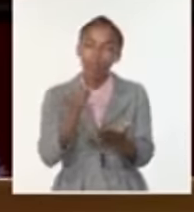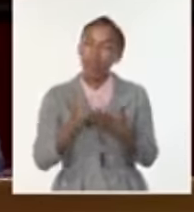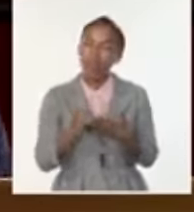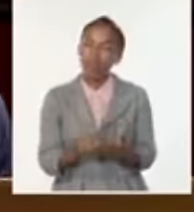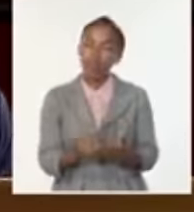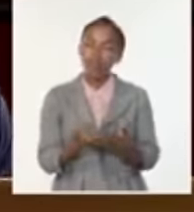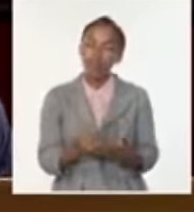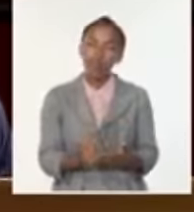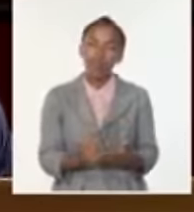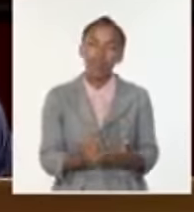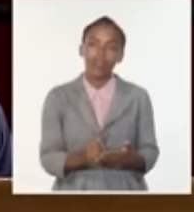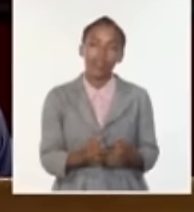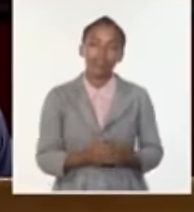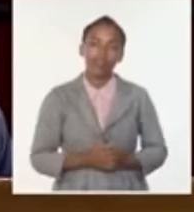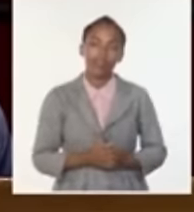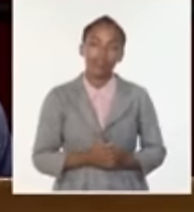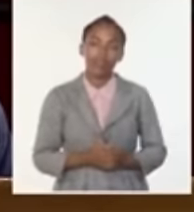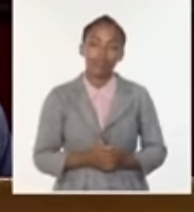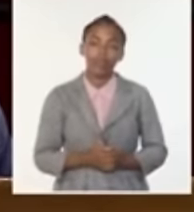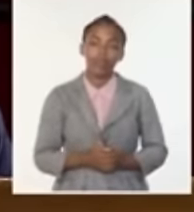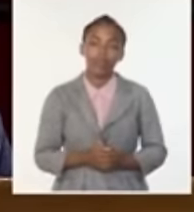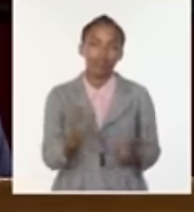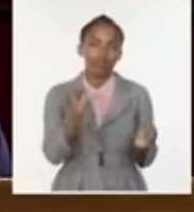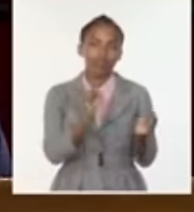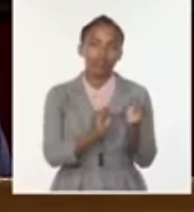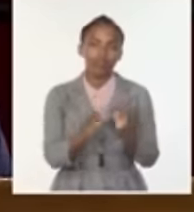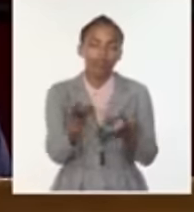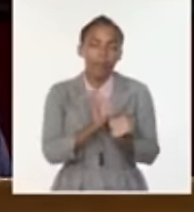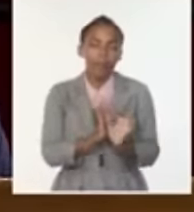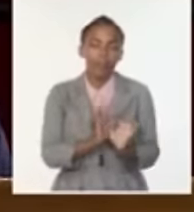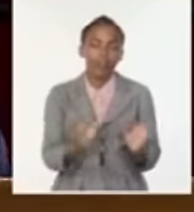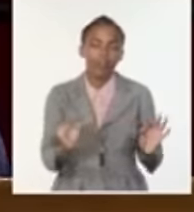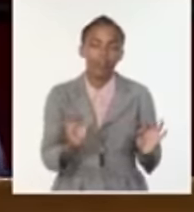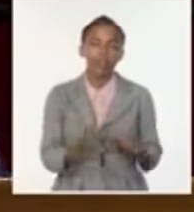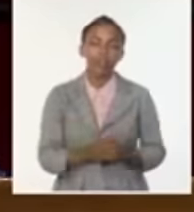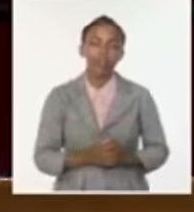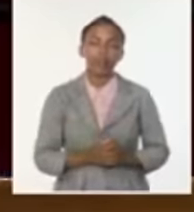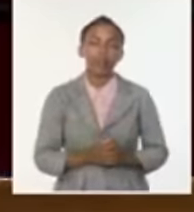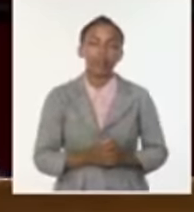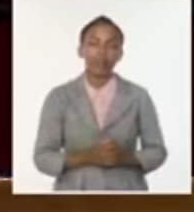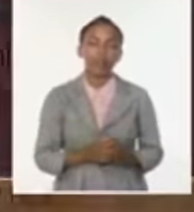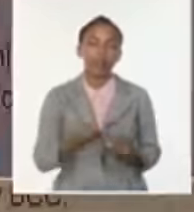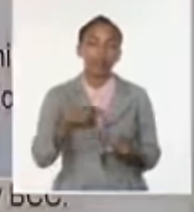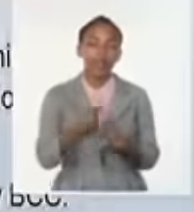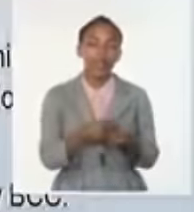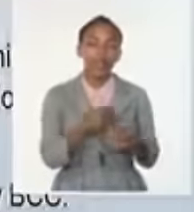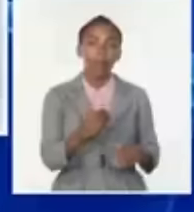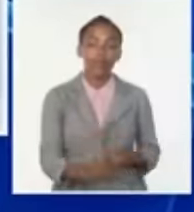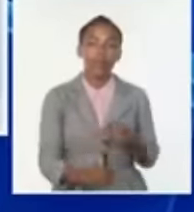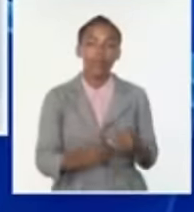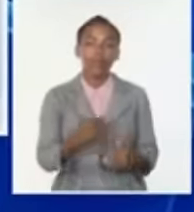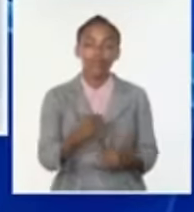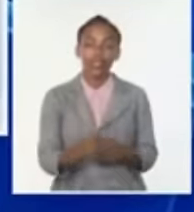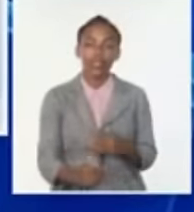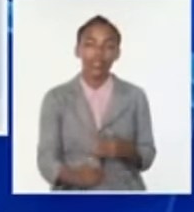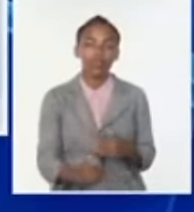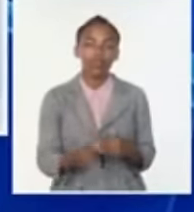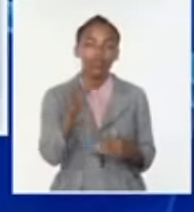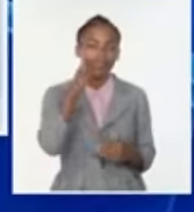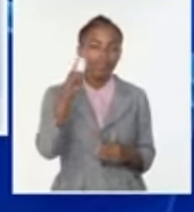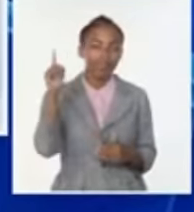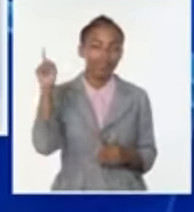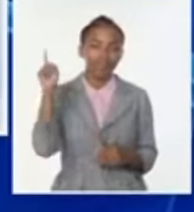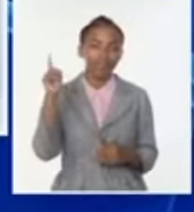otra de tratamiento especial, etc. En proceso de circulación está un decreto sobre